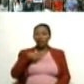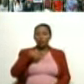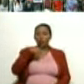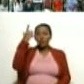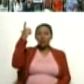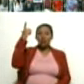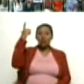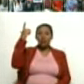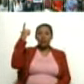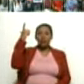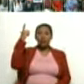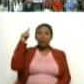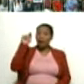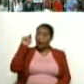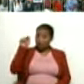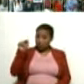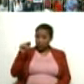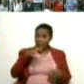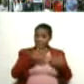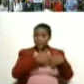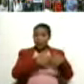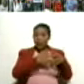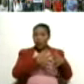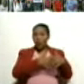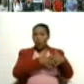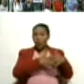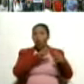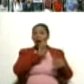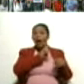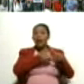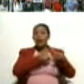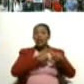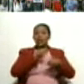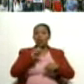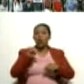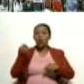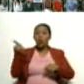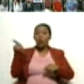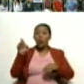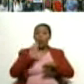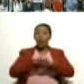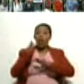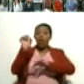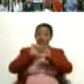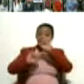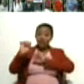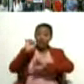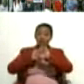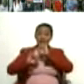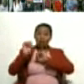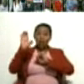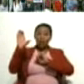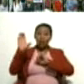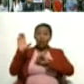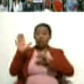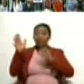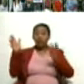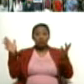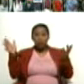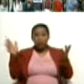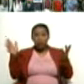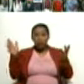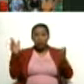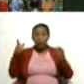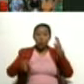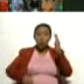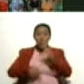Eso es ExxonMobil. Eso es ExxonMobil. Porque para defender la patria, uno debe levantar la mano de una